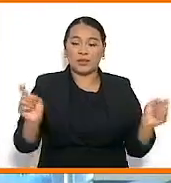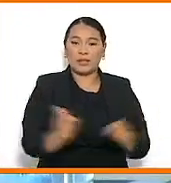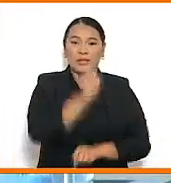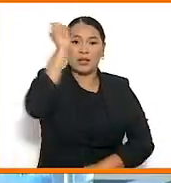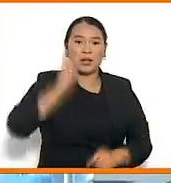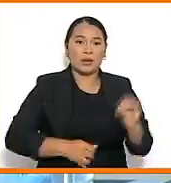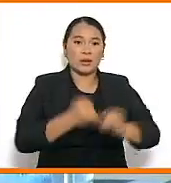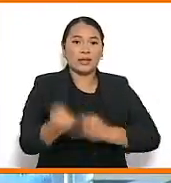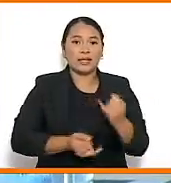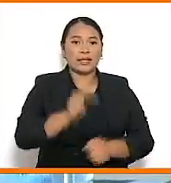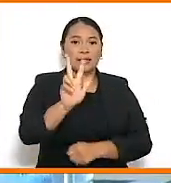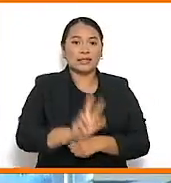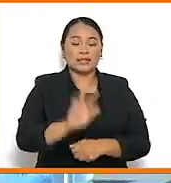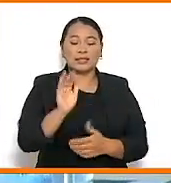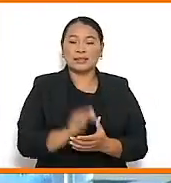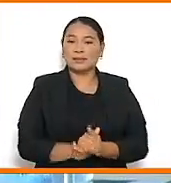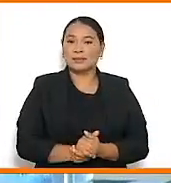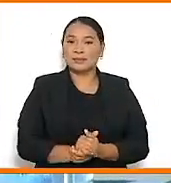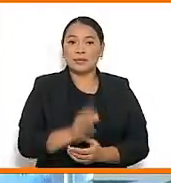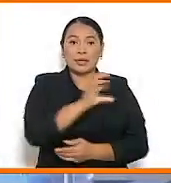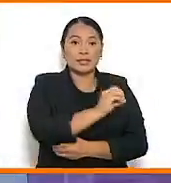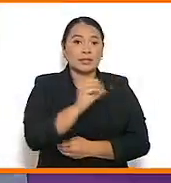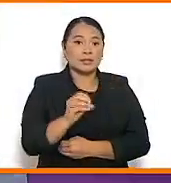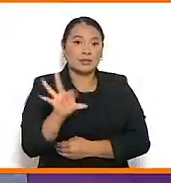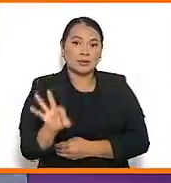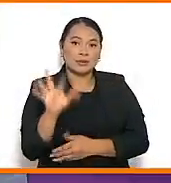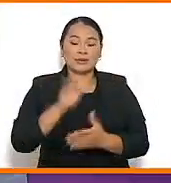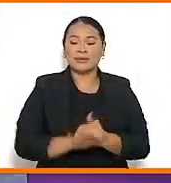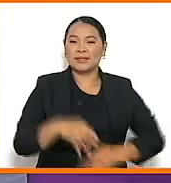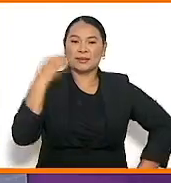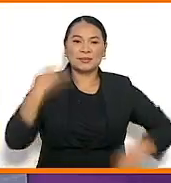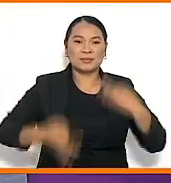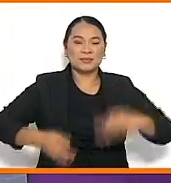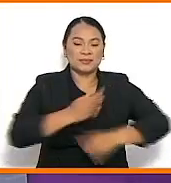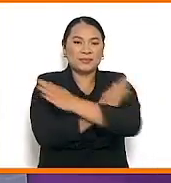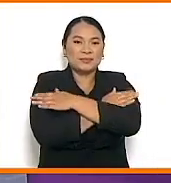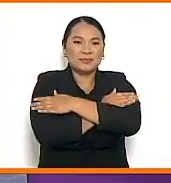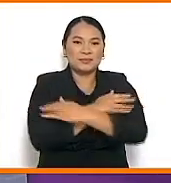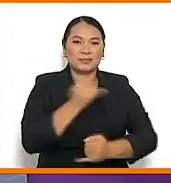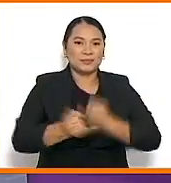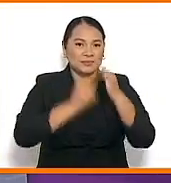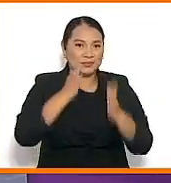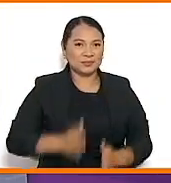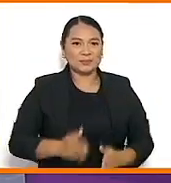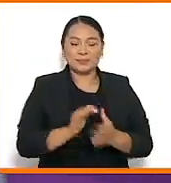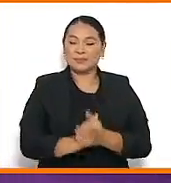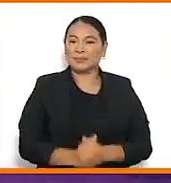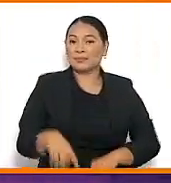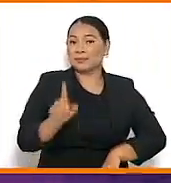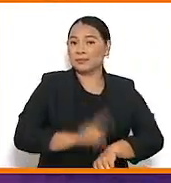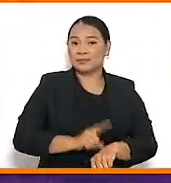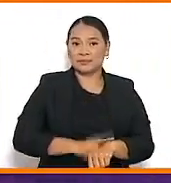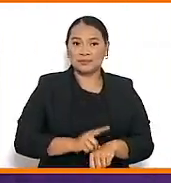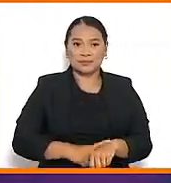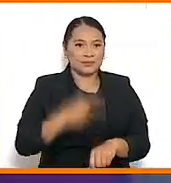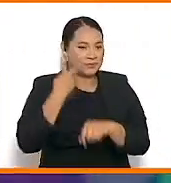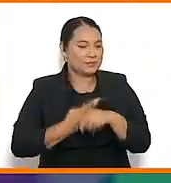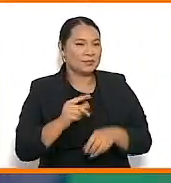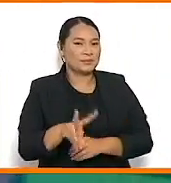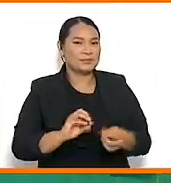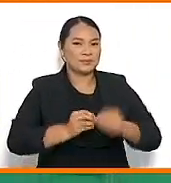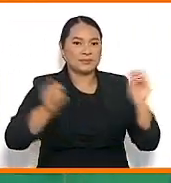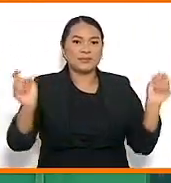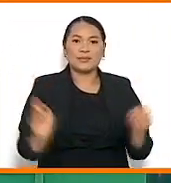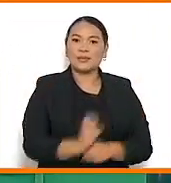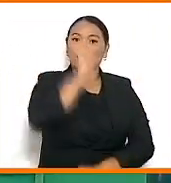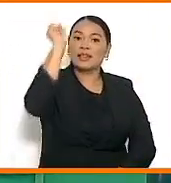ganadores en Fuga 3 es el 009. Felicidades a nuestros jugadores. Ahora es momento de conocer esos dos